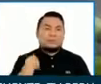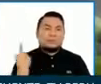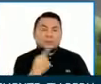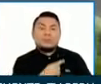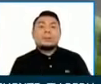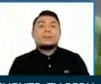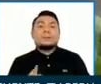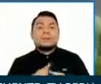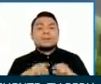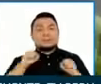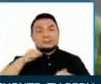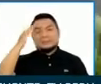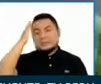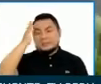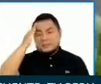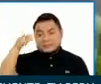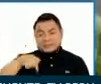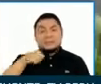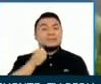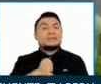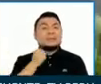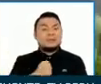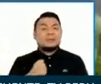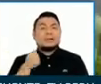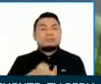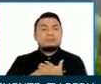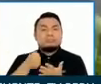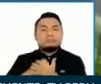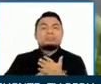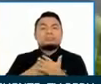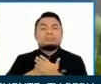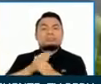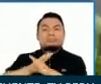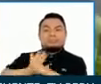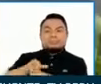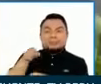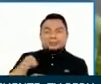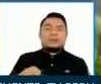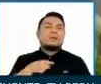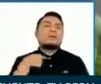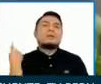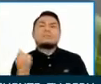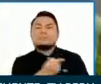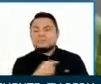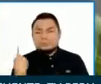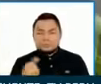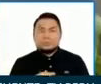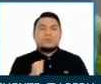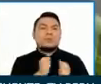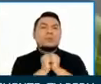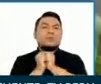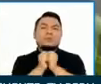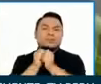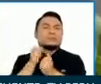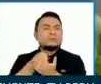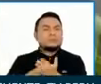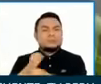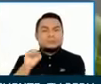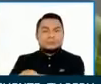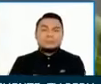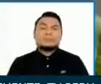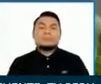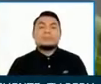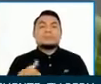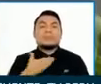sobre todo, sabiendo que este trabajo de combatir la epidemia es un trabajo que tenemos que hacer todos de manera conjunta.